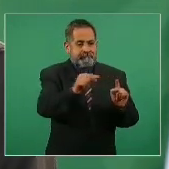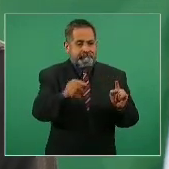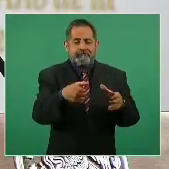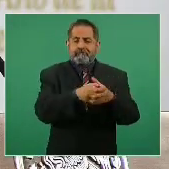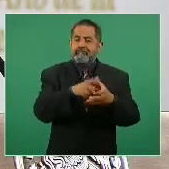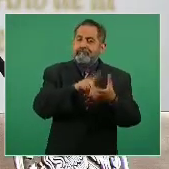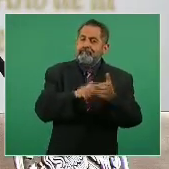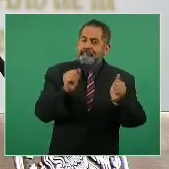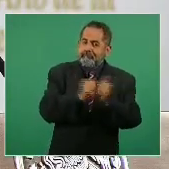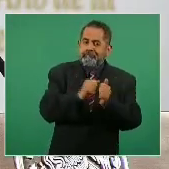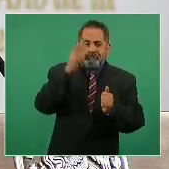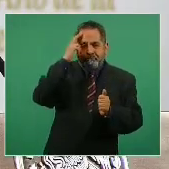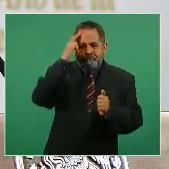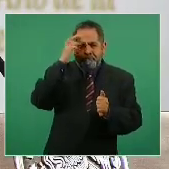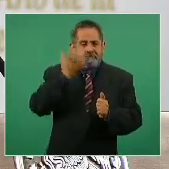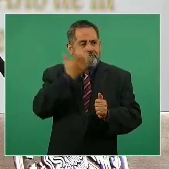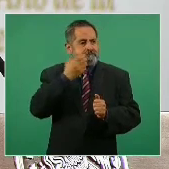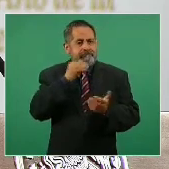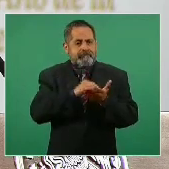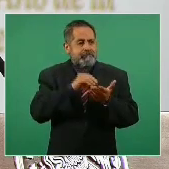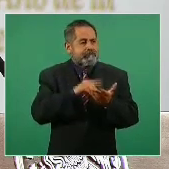del porfiriato.